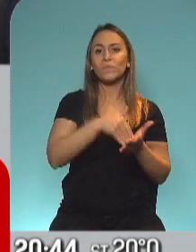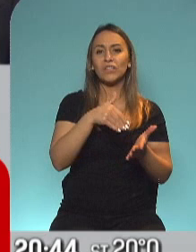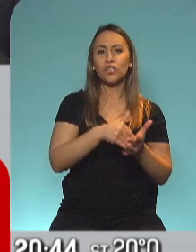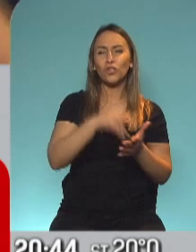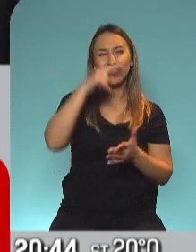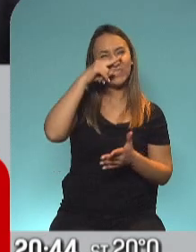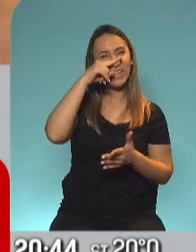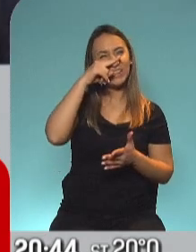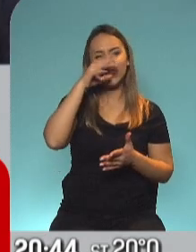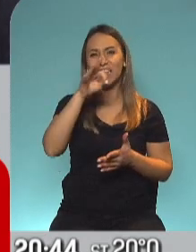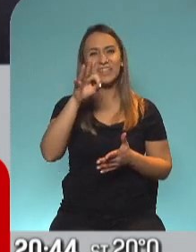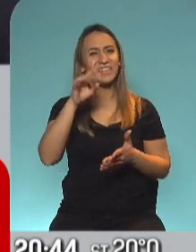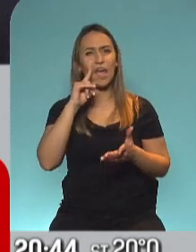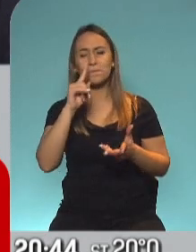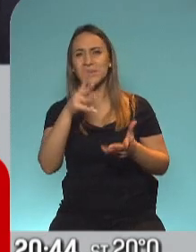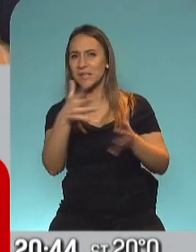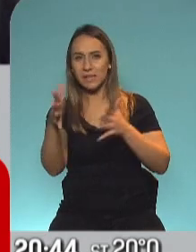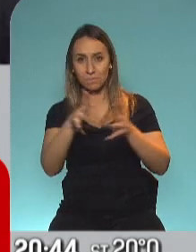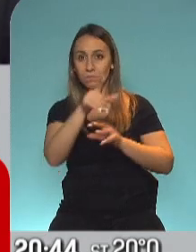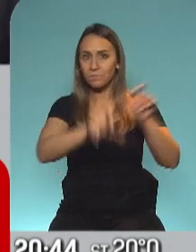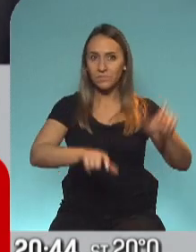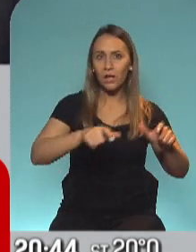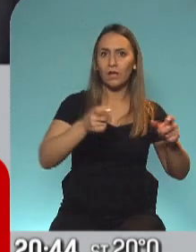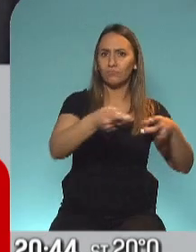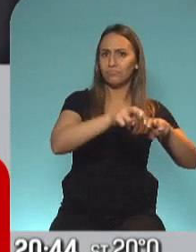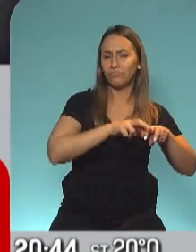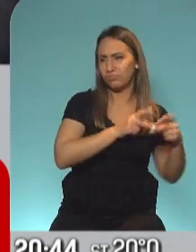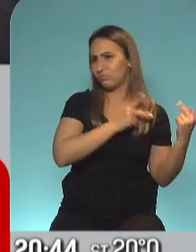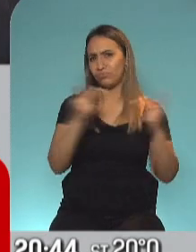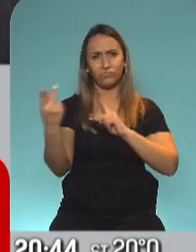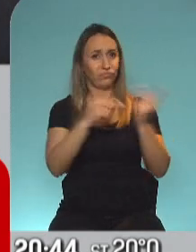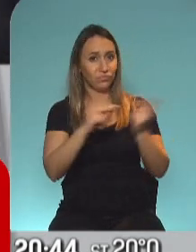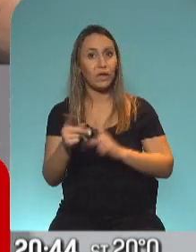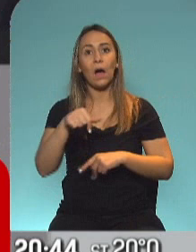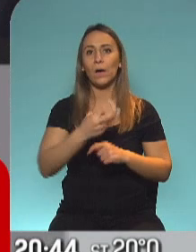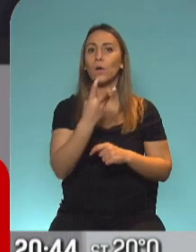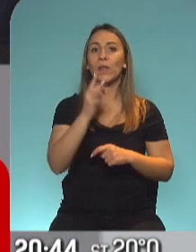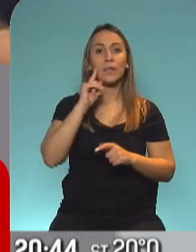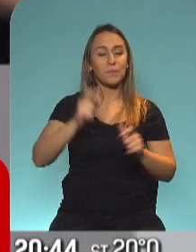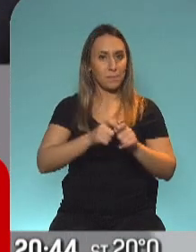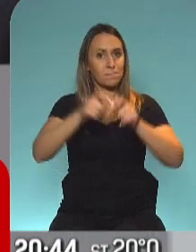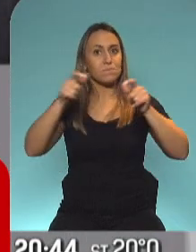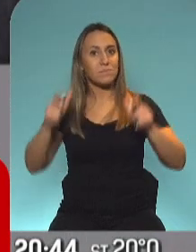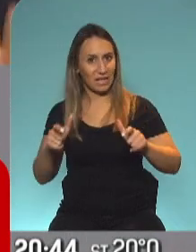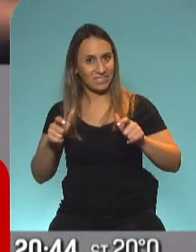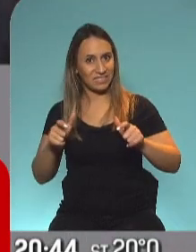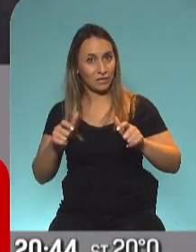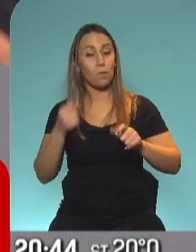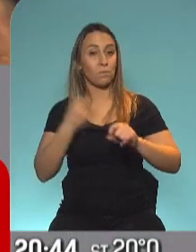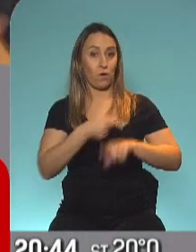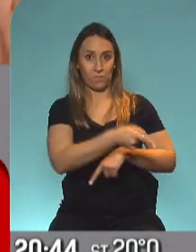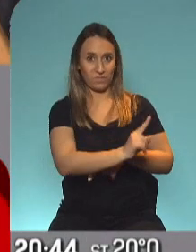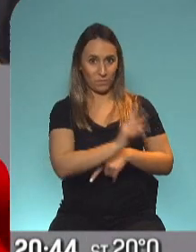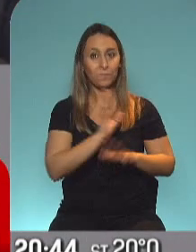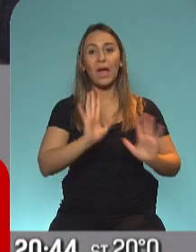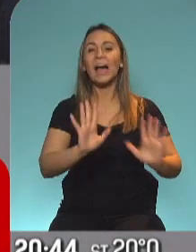1.070.000 y pico mil pasajeros, y ahora se incrementó en 40.000 más respecto de ese pico. Okay. Ahora es volumen total de la